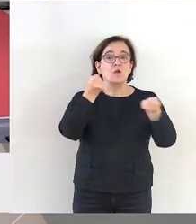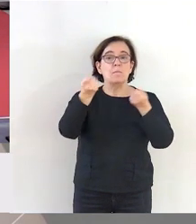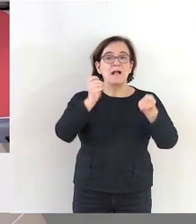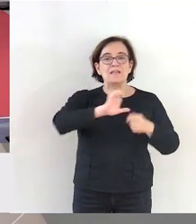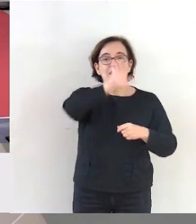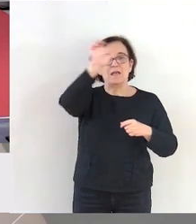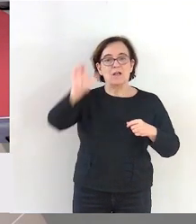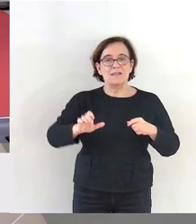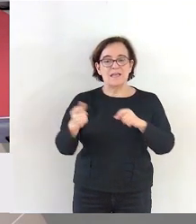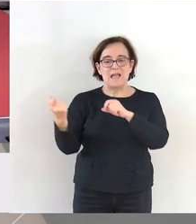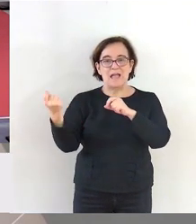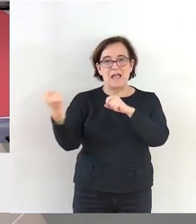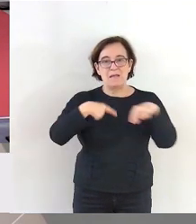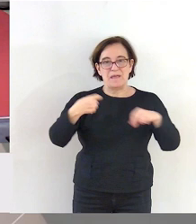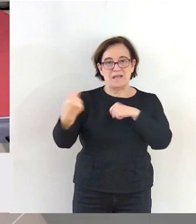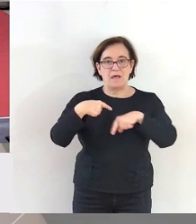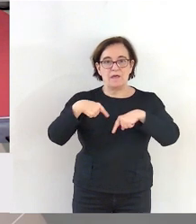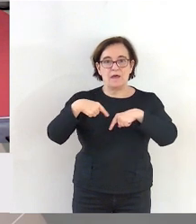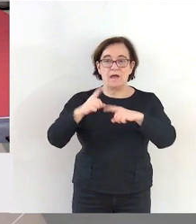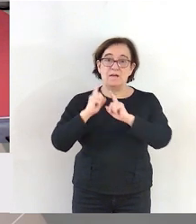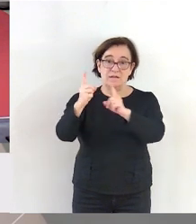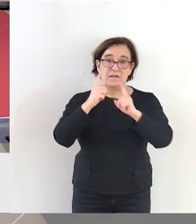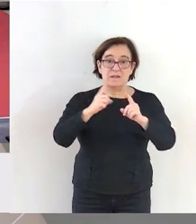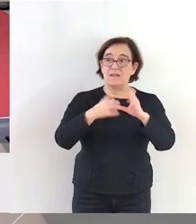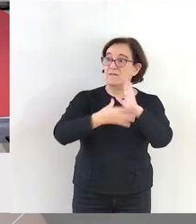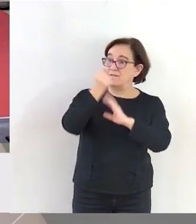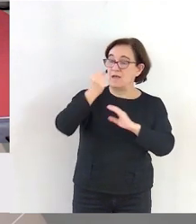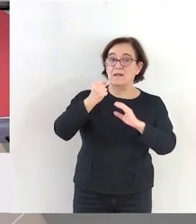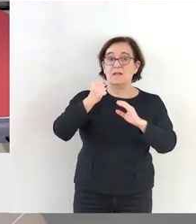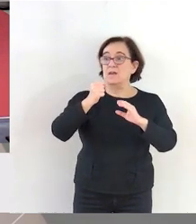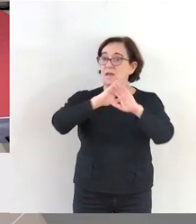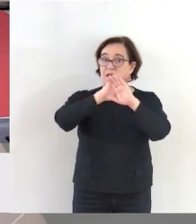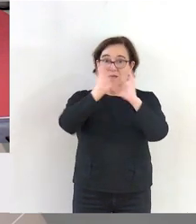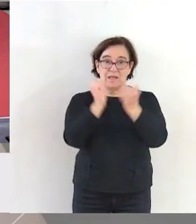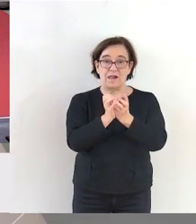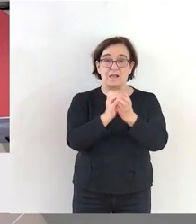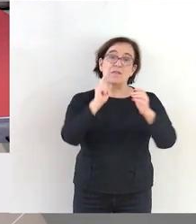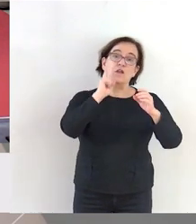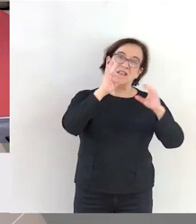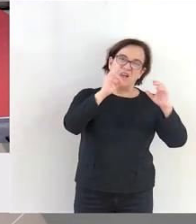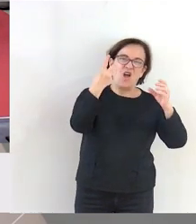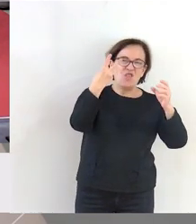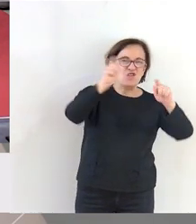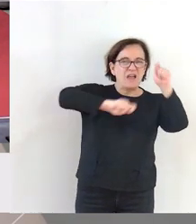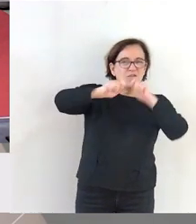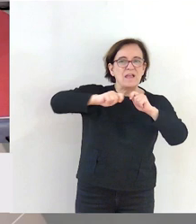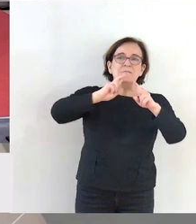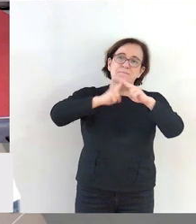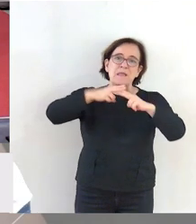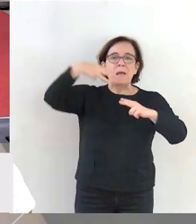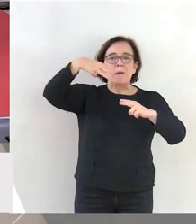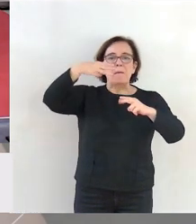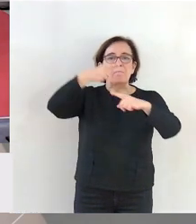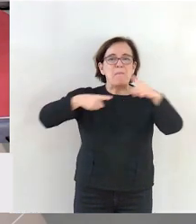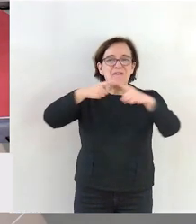Europa de migraciones y desplazamientos de la federación internacional de Cruz Roja y medi luna roja es un gusto tenerte y Tenemos